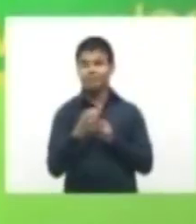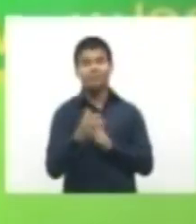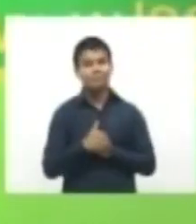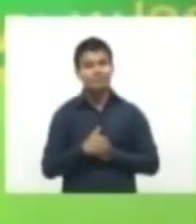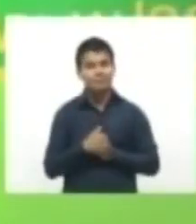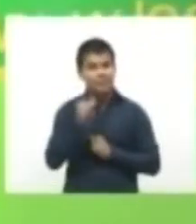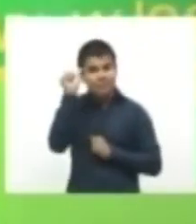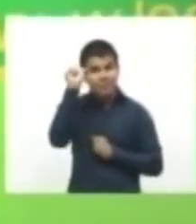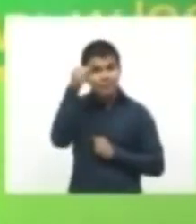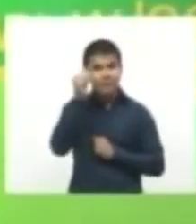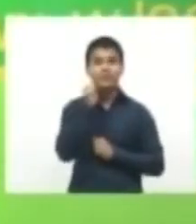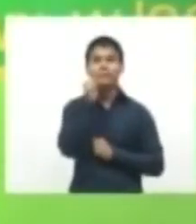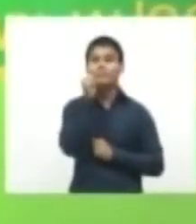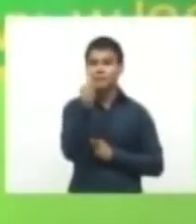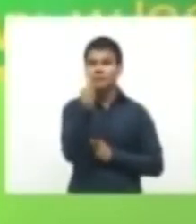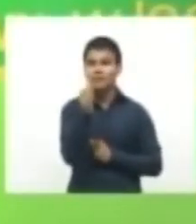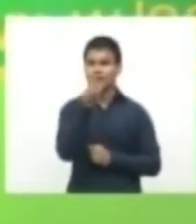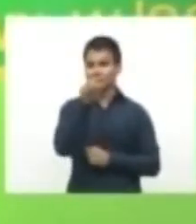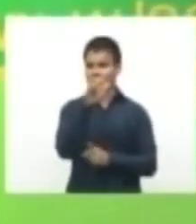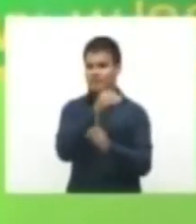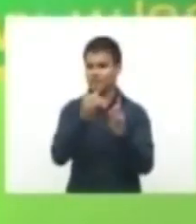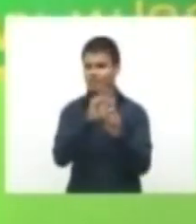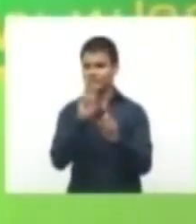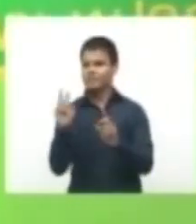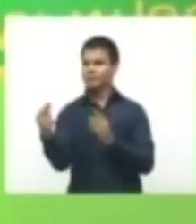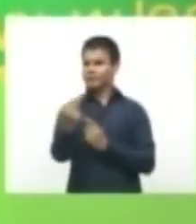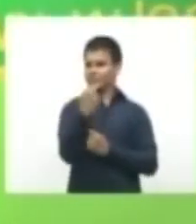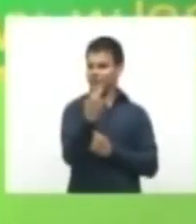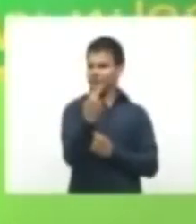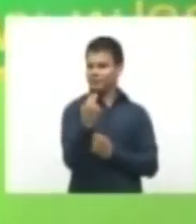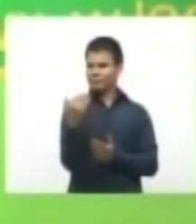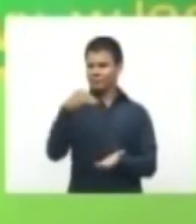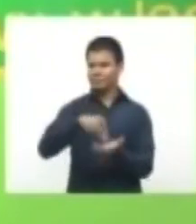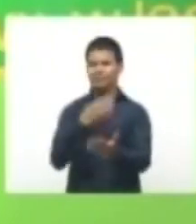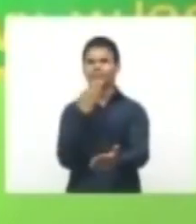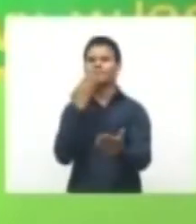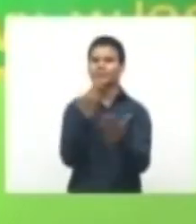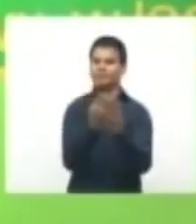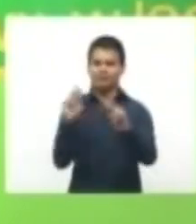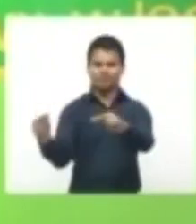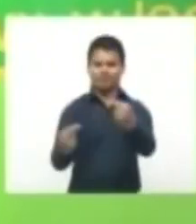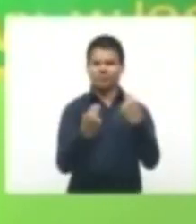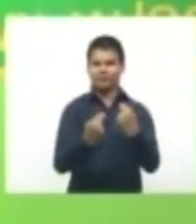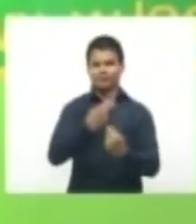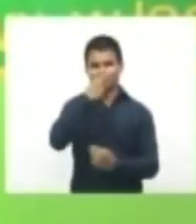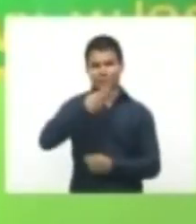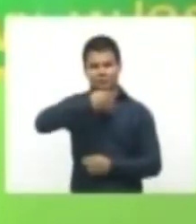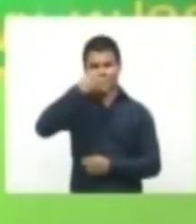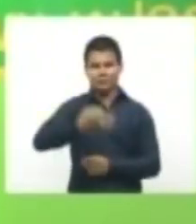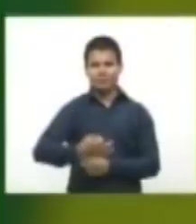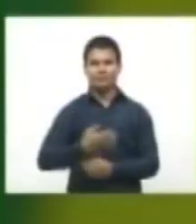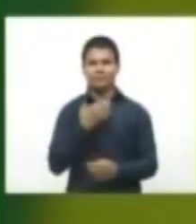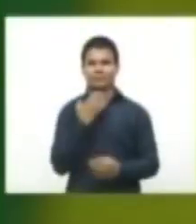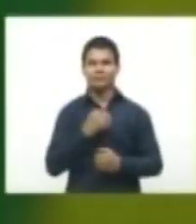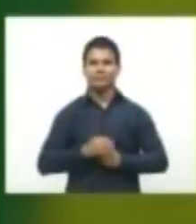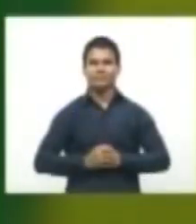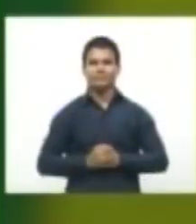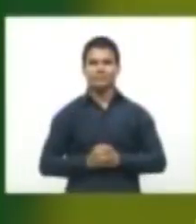olviden nuestra cita mañana a las 6:30. Gracias por elegir el compromiso con la verdad. Hasta mañana.